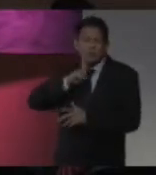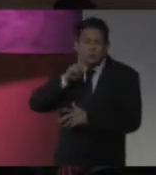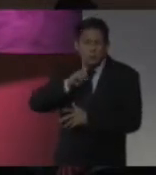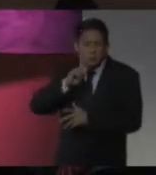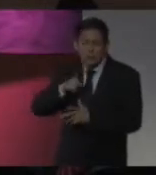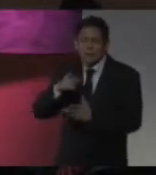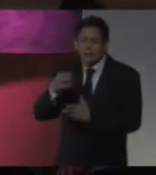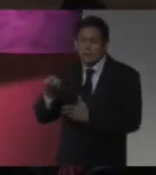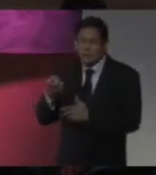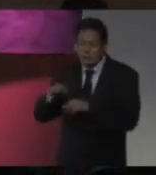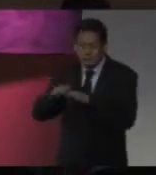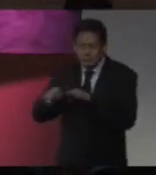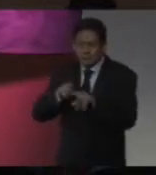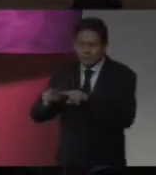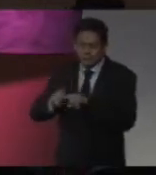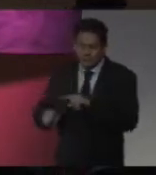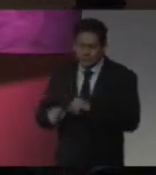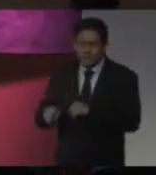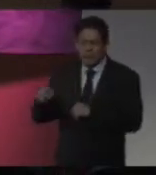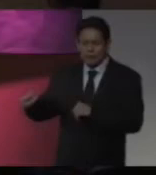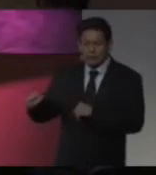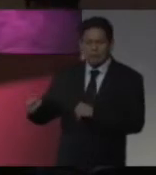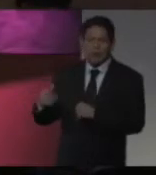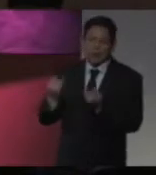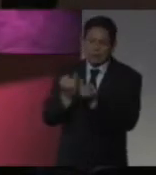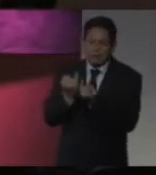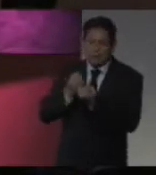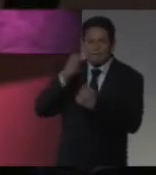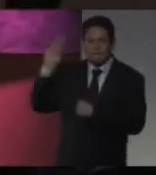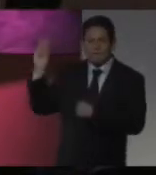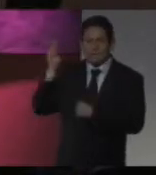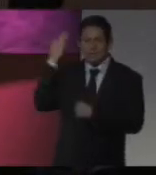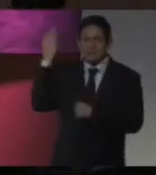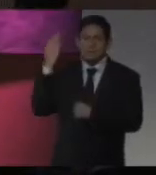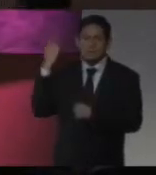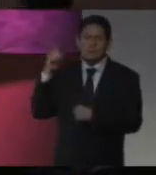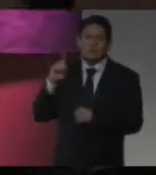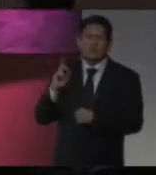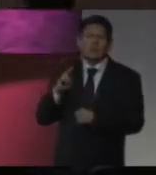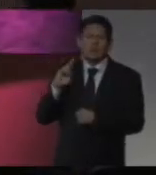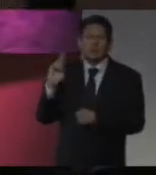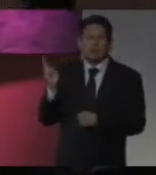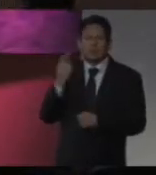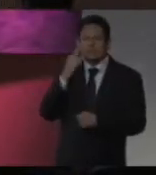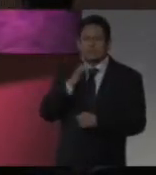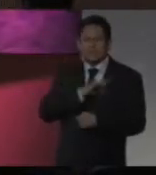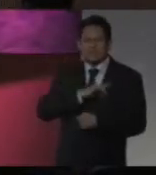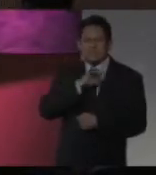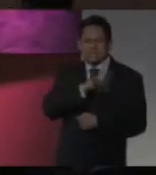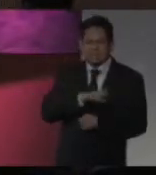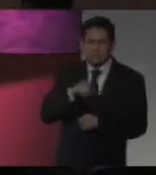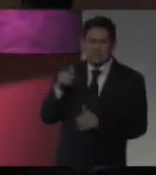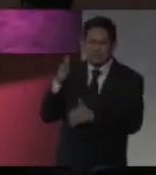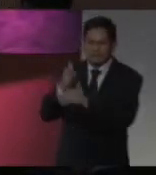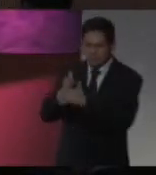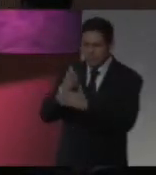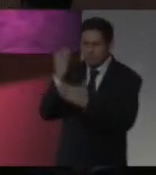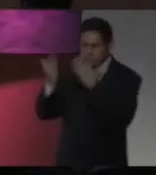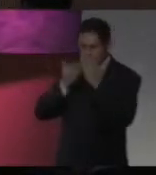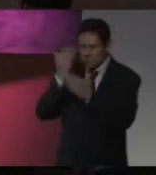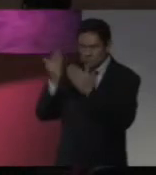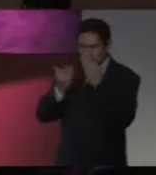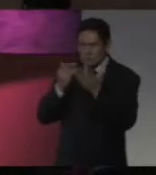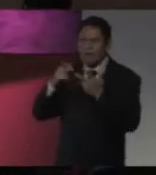Recibió su maestría en Estudios Sociales y Políticos Latinoamericanos en la Universidad Alberto Hurtado de Santiago de Chile, con la tesis Acerca del